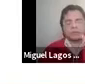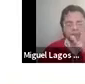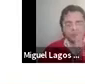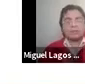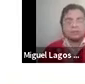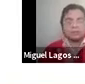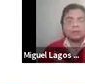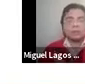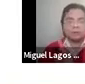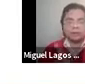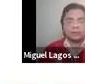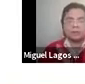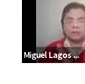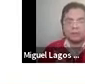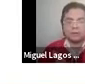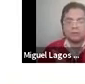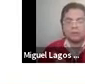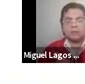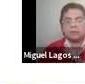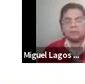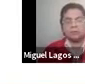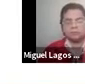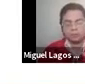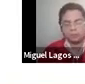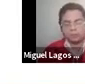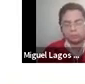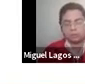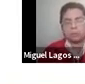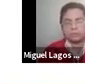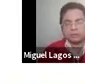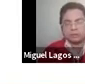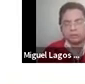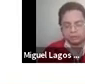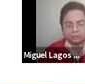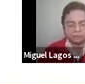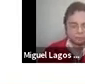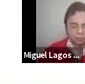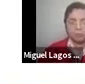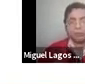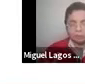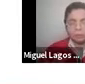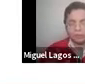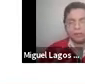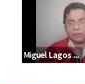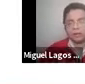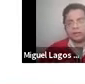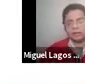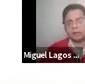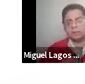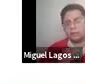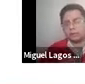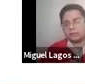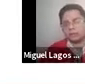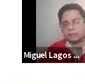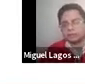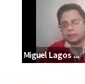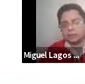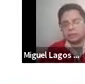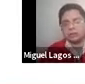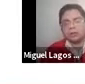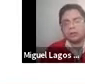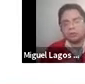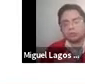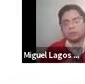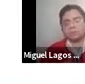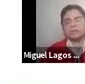que lo que está catastrado por la Dirección General de Aguas. Es decir, los usuarios usualmente, o lo que vimos que en general en las cuencas